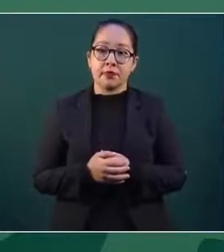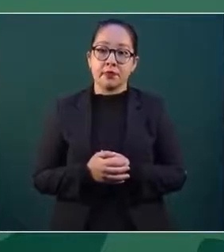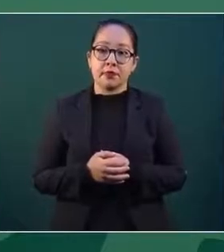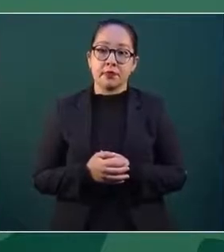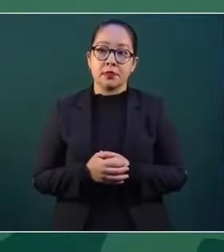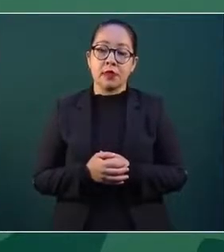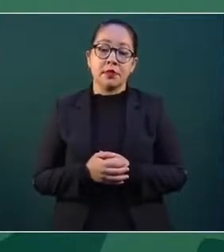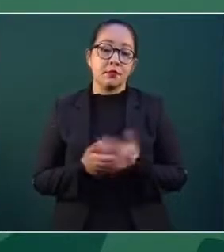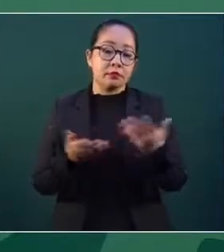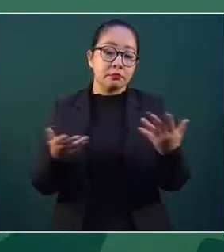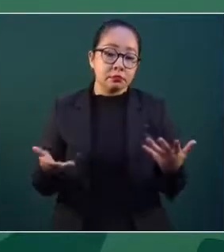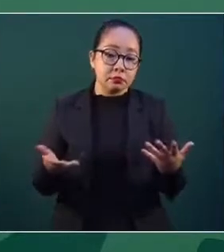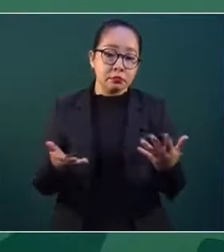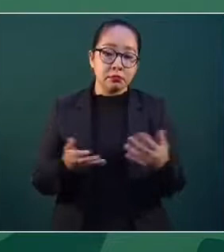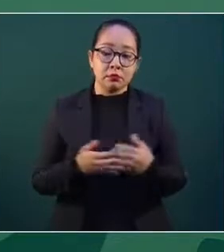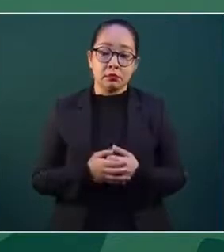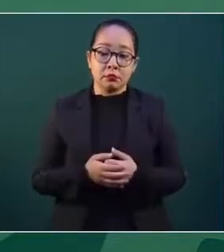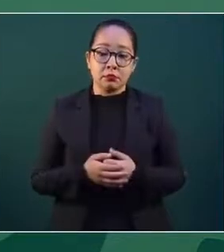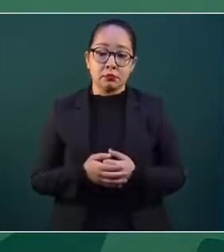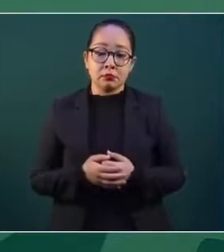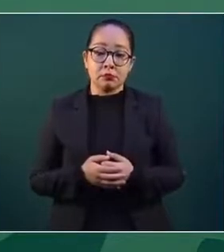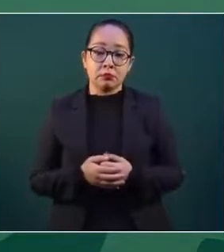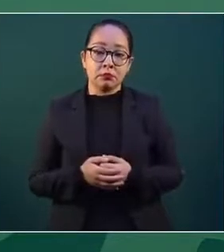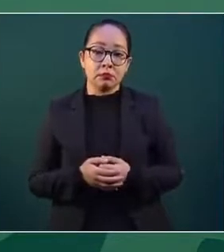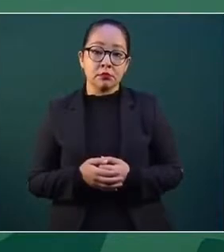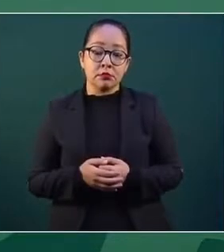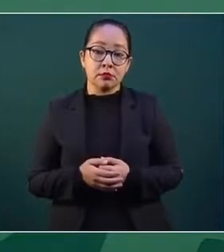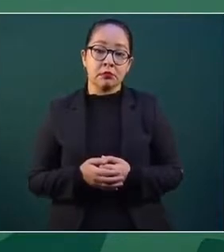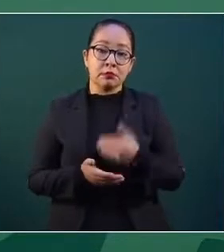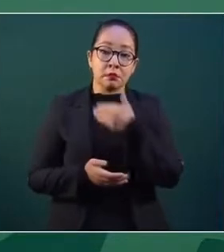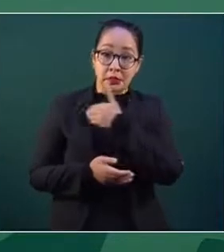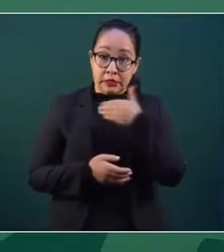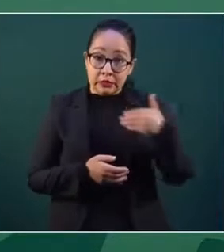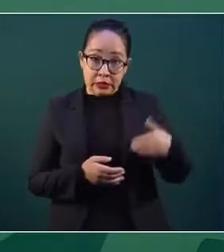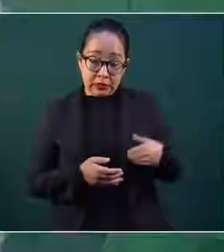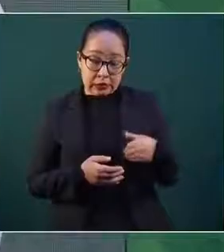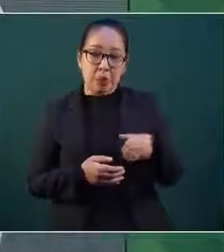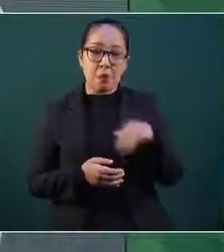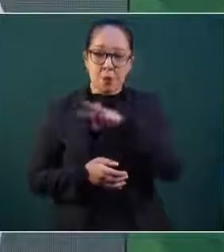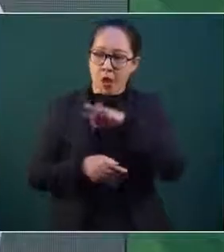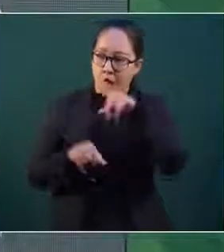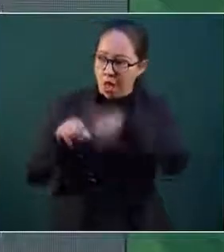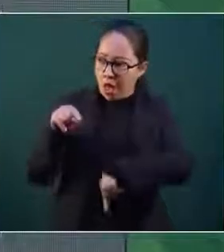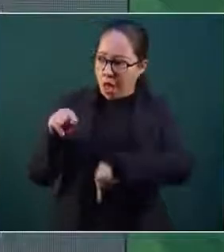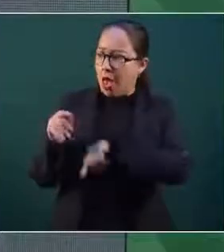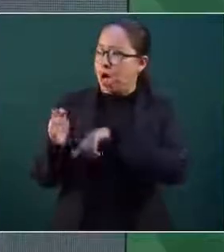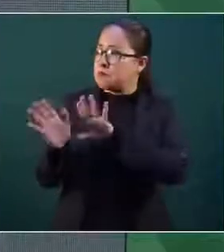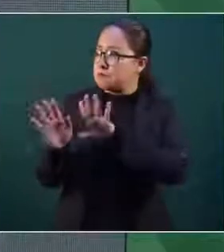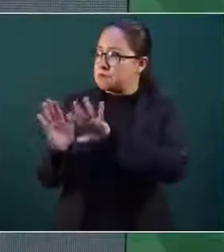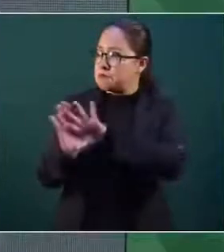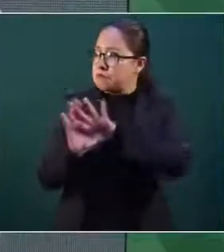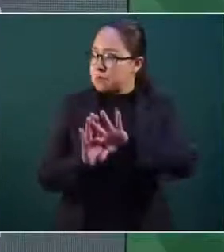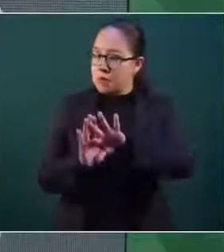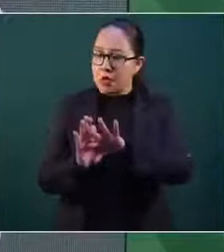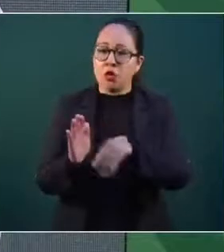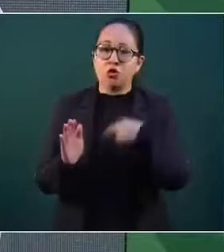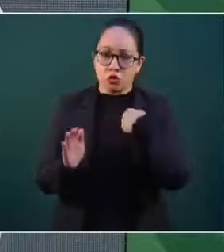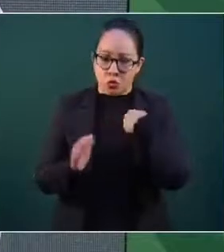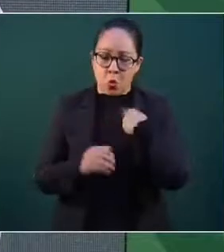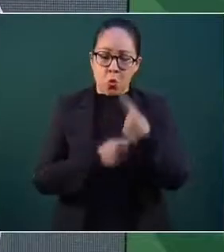sustituido, quitado de la presidencia. Yo el año próximo, en